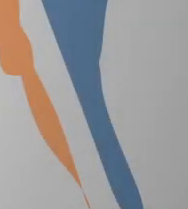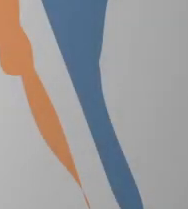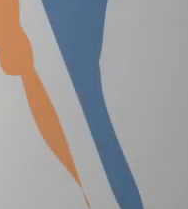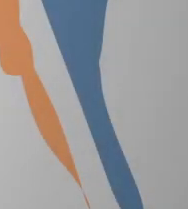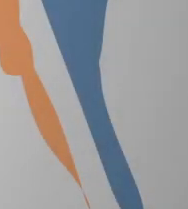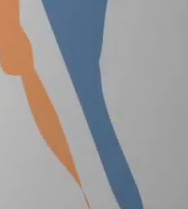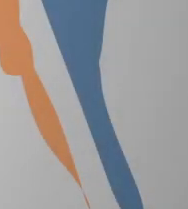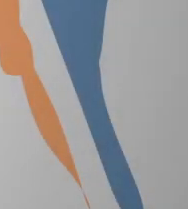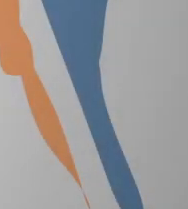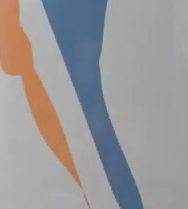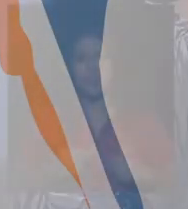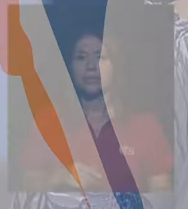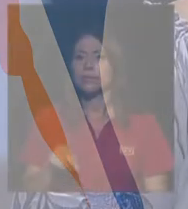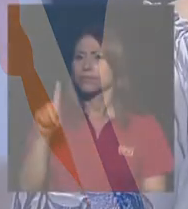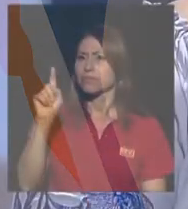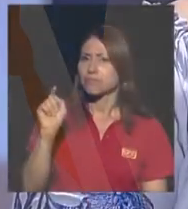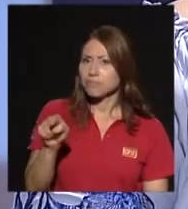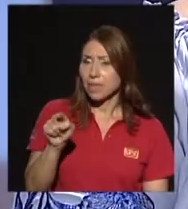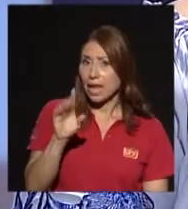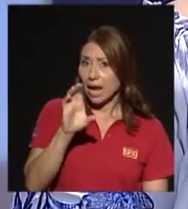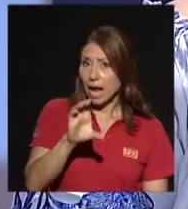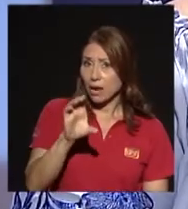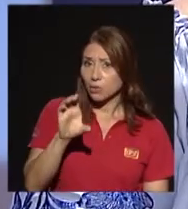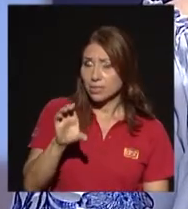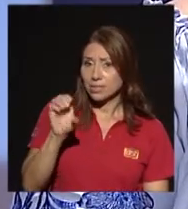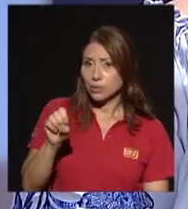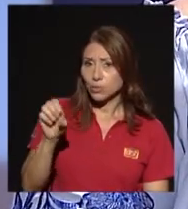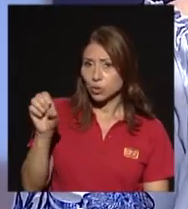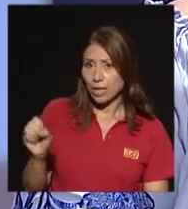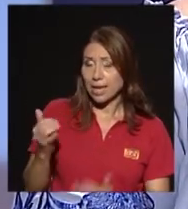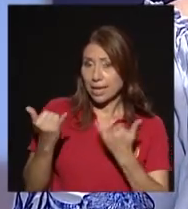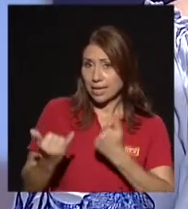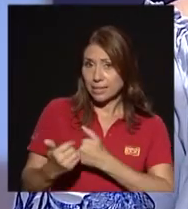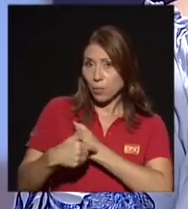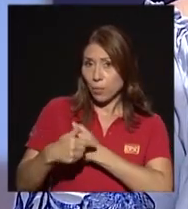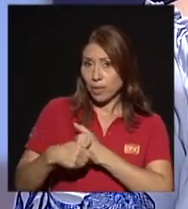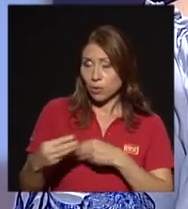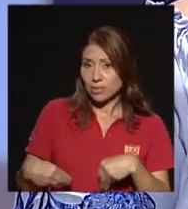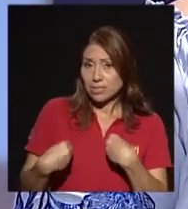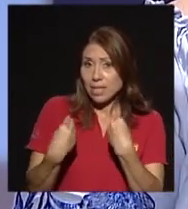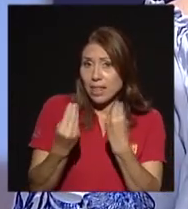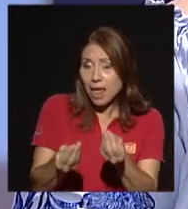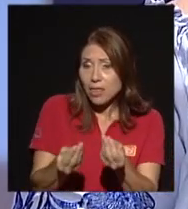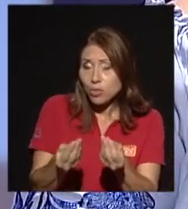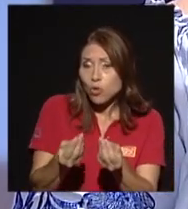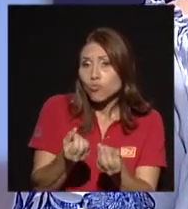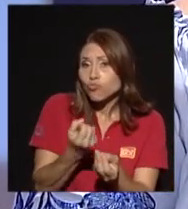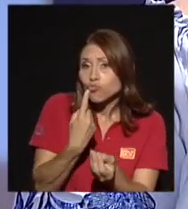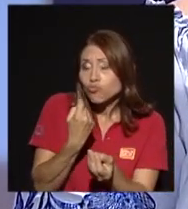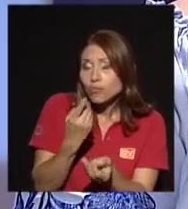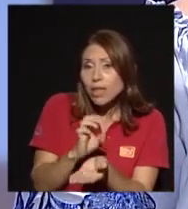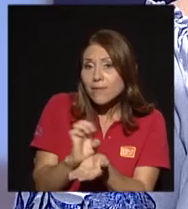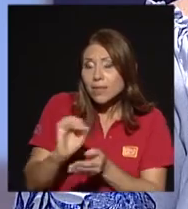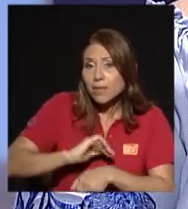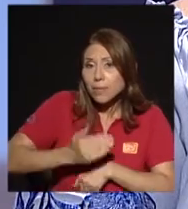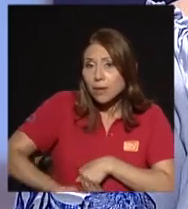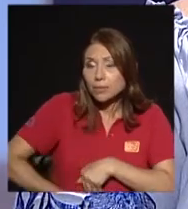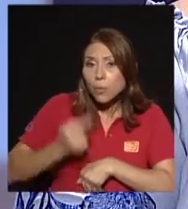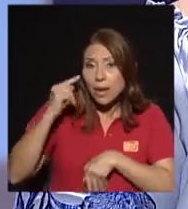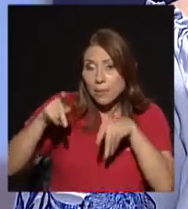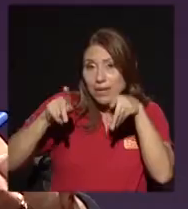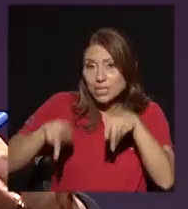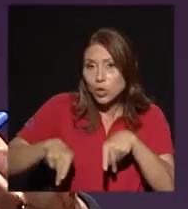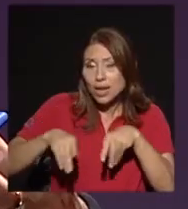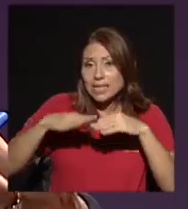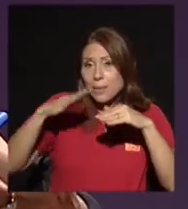Erika, la Caja del Seguro Social está en estos momentos brindando anticonceptivos para personas menores de edad. ¿A